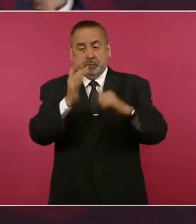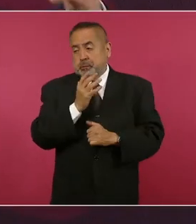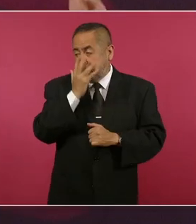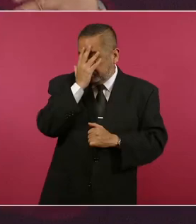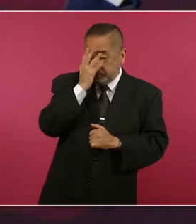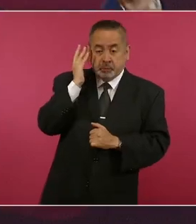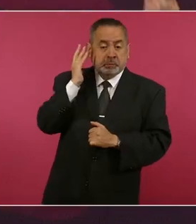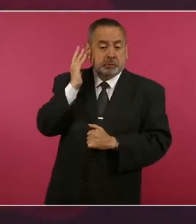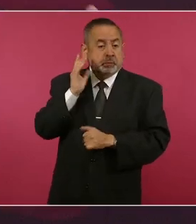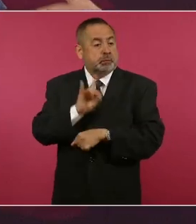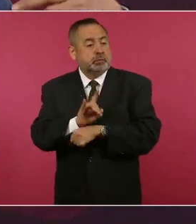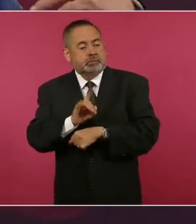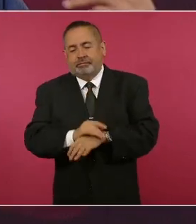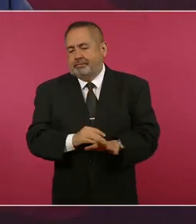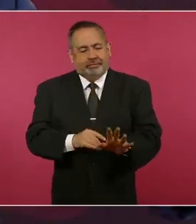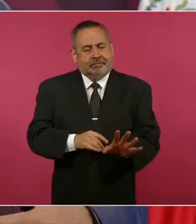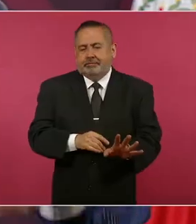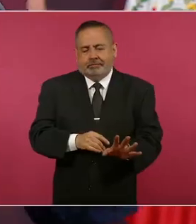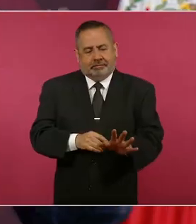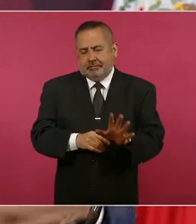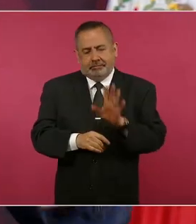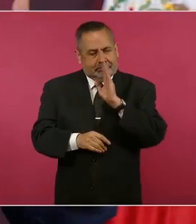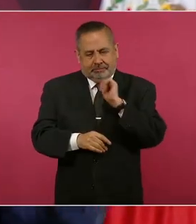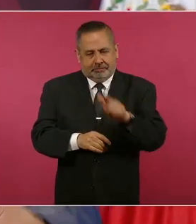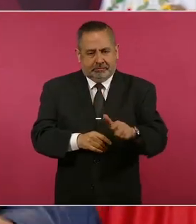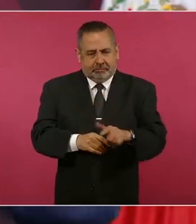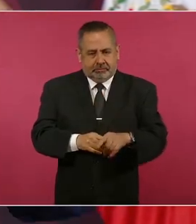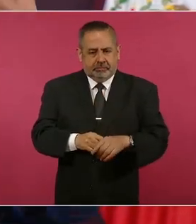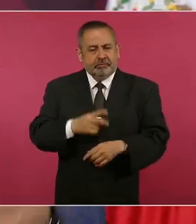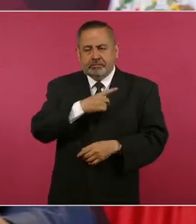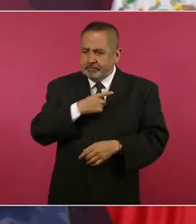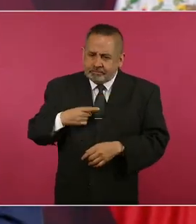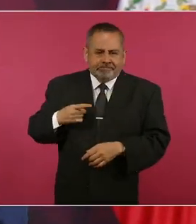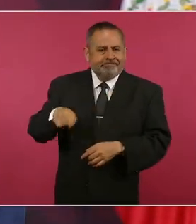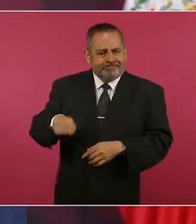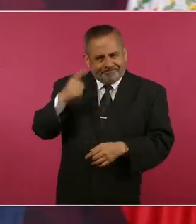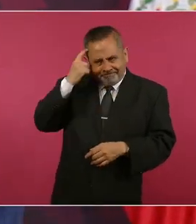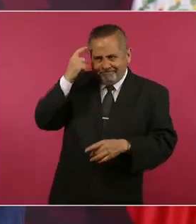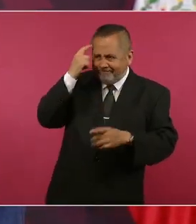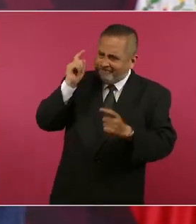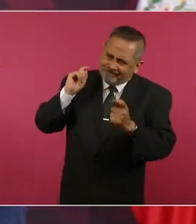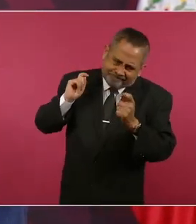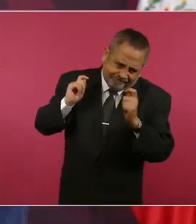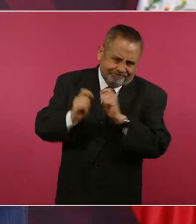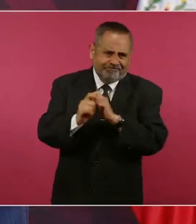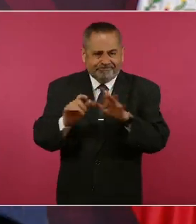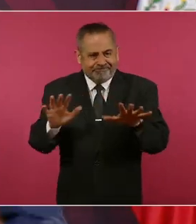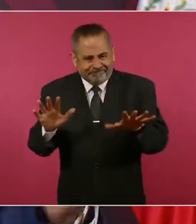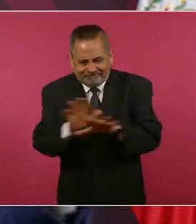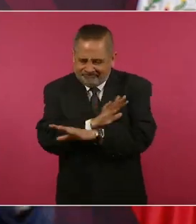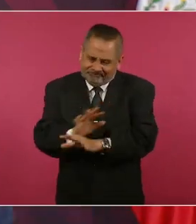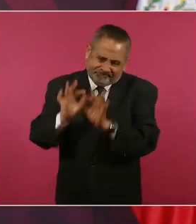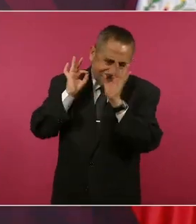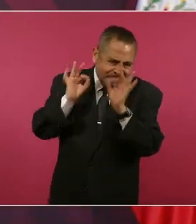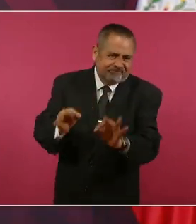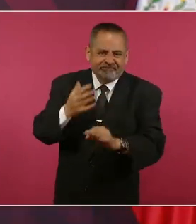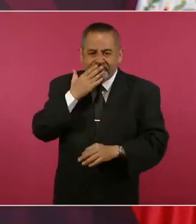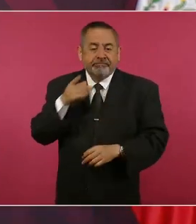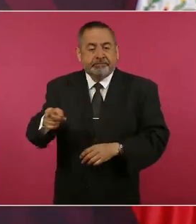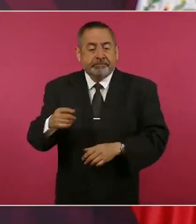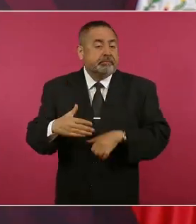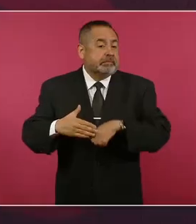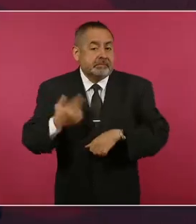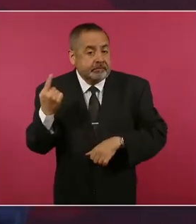No se podía llevar a cabo un cambio verdadero, una transformación, porque